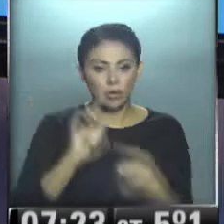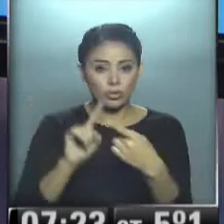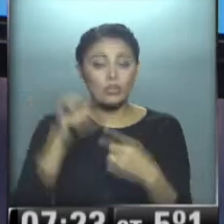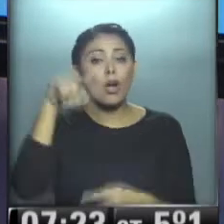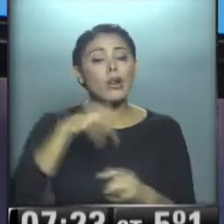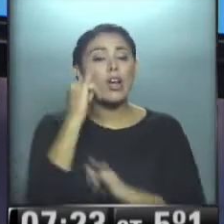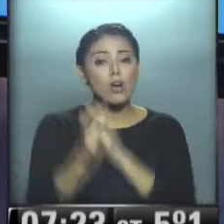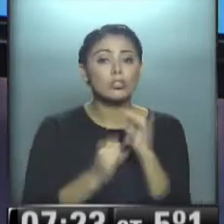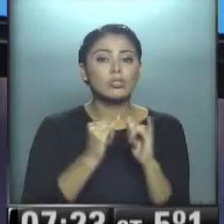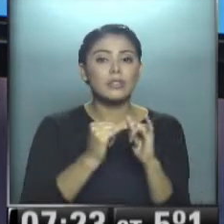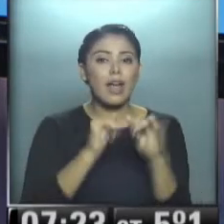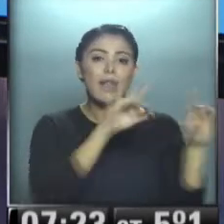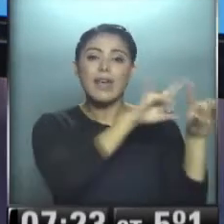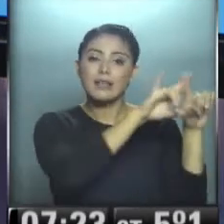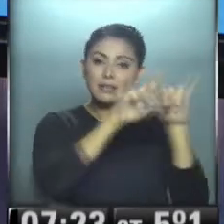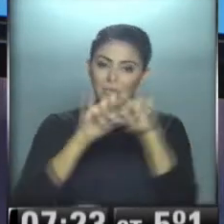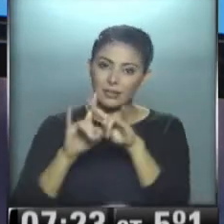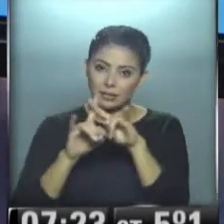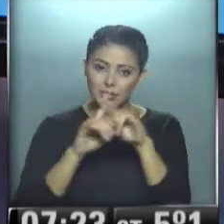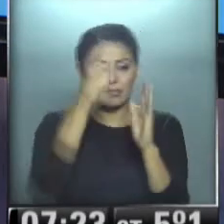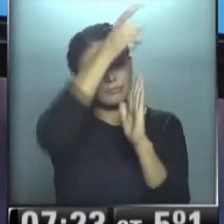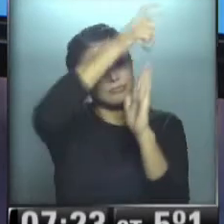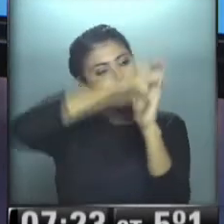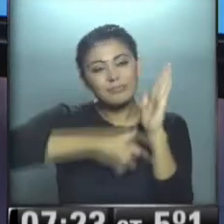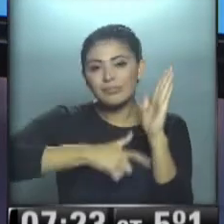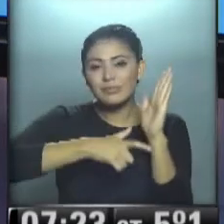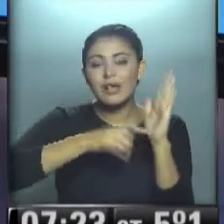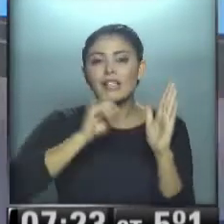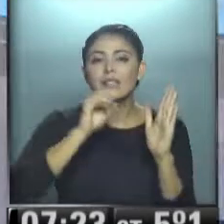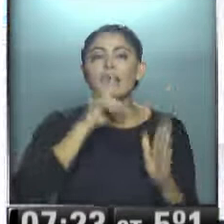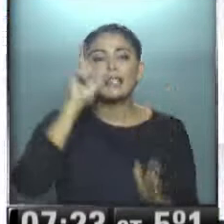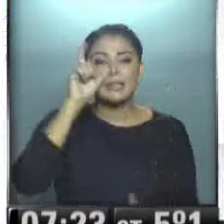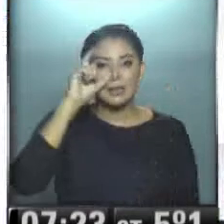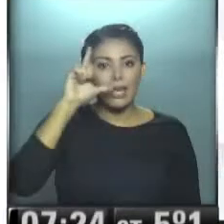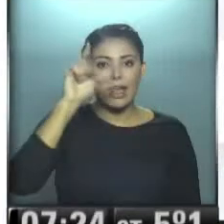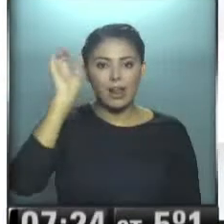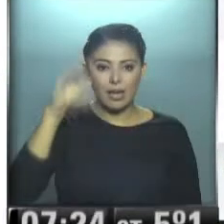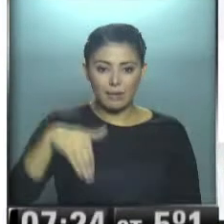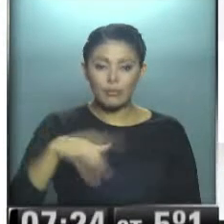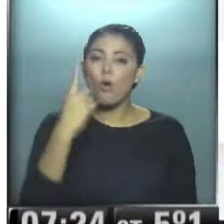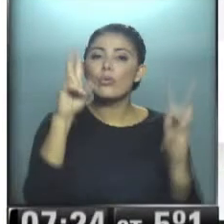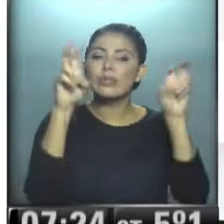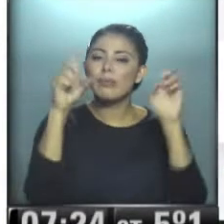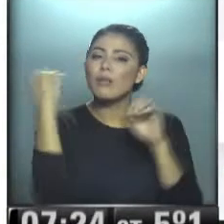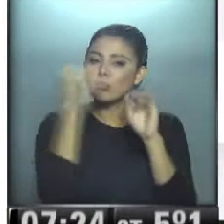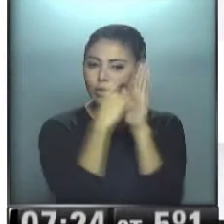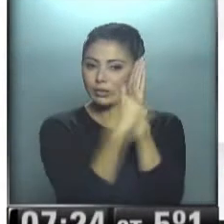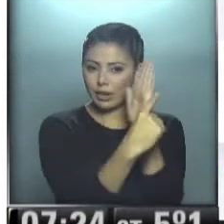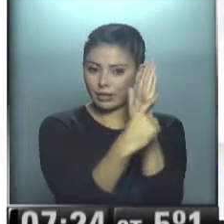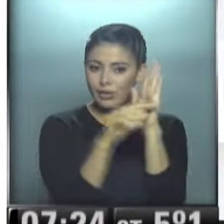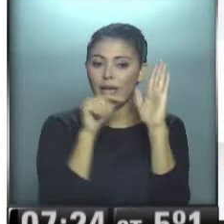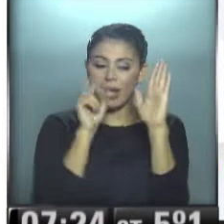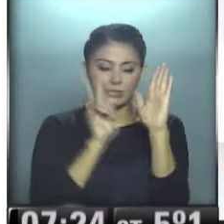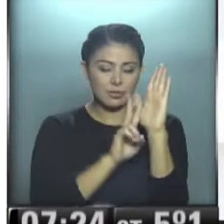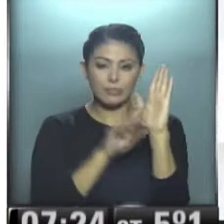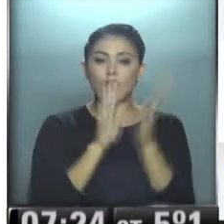vamos a repasar ahora la portada de su edición digital de la agencia noticias télam que tiene como uno de los temas centrales el siguiente